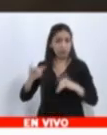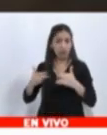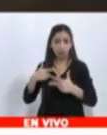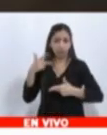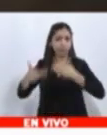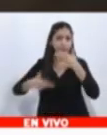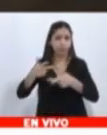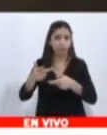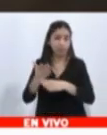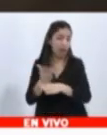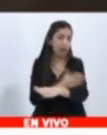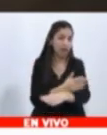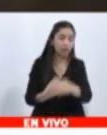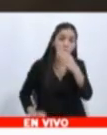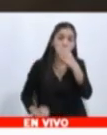Yo he dicho,